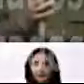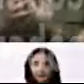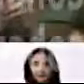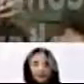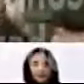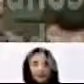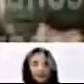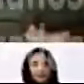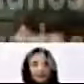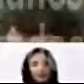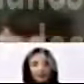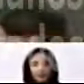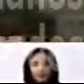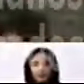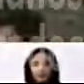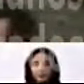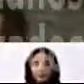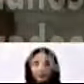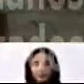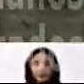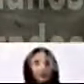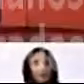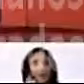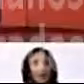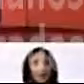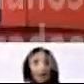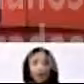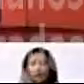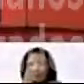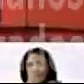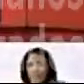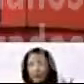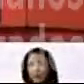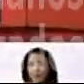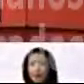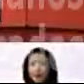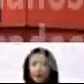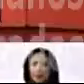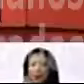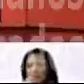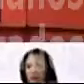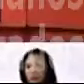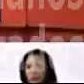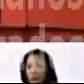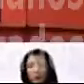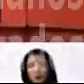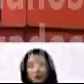sindicados de una cantidad de delitos